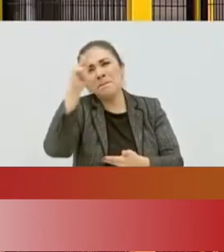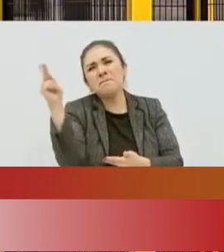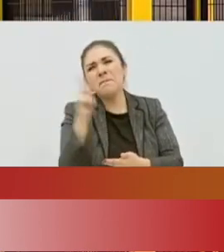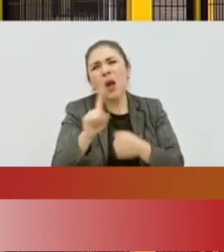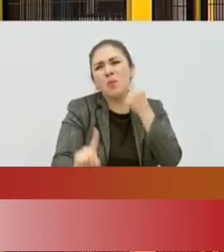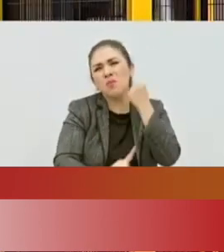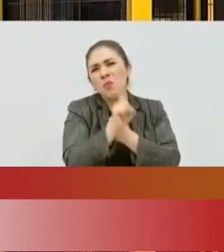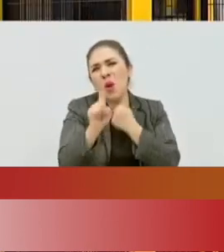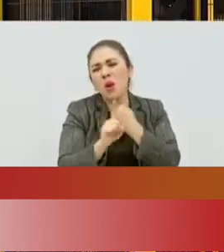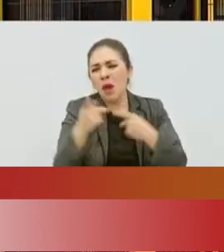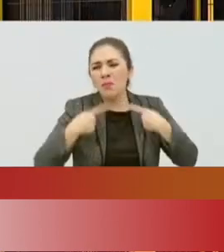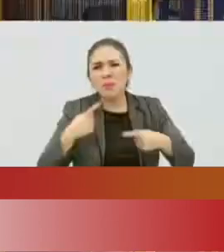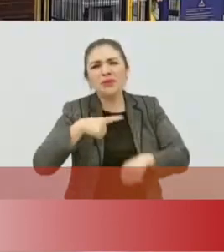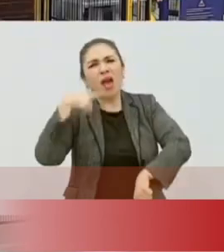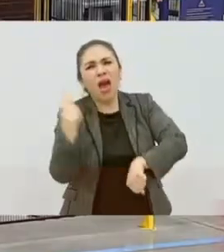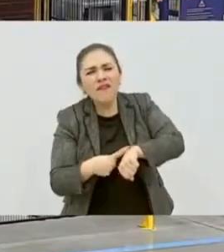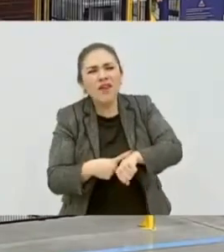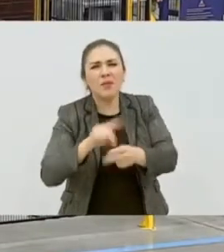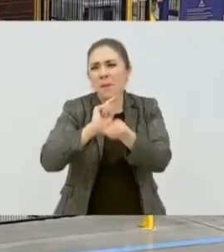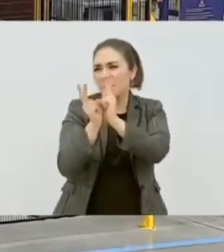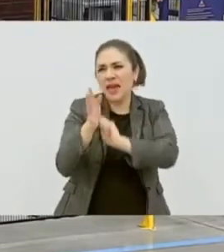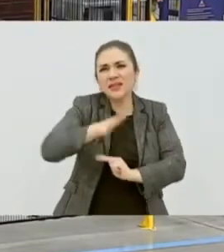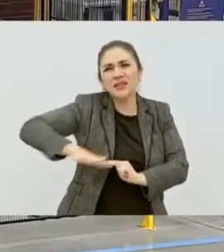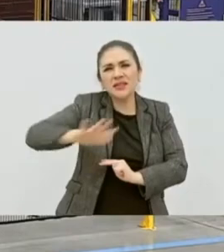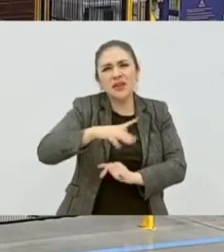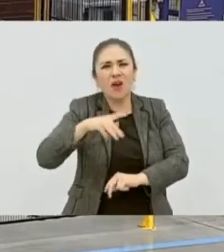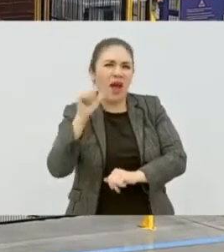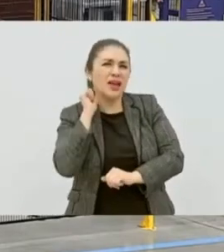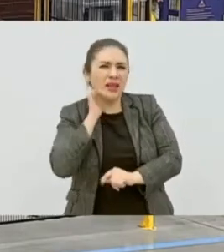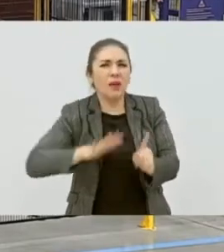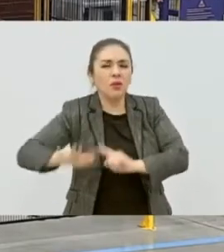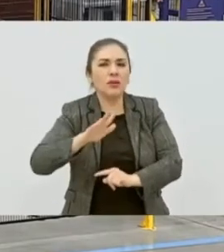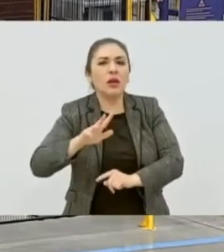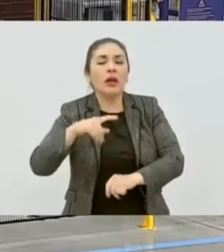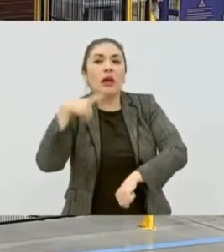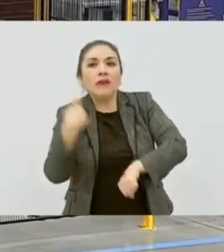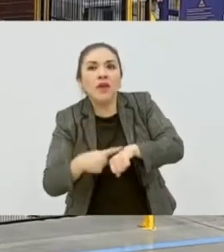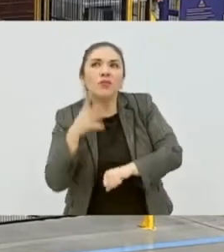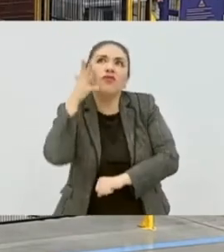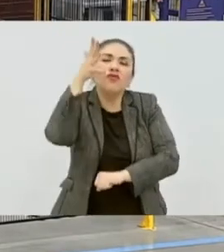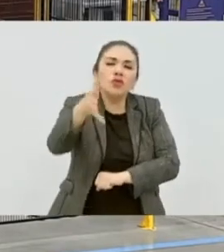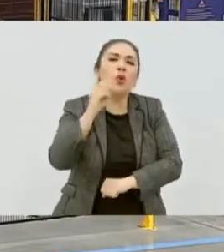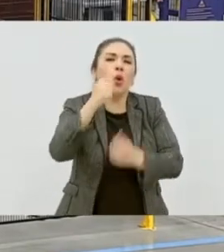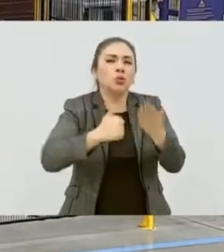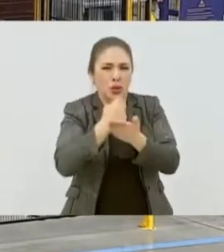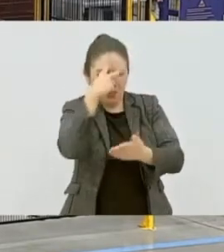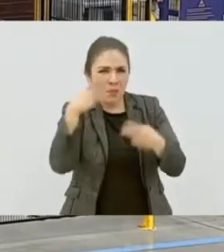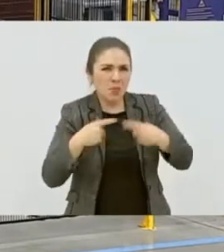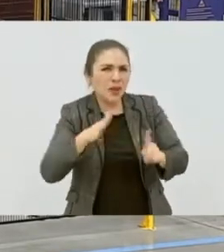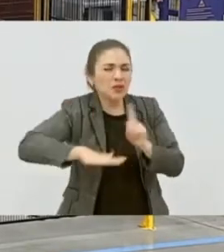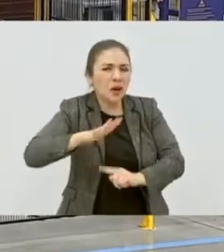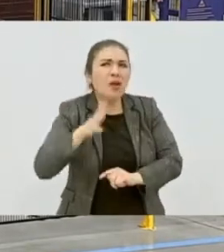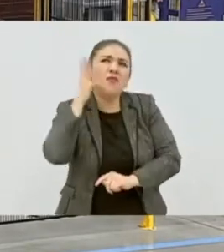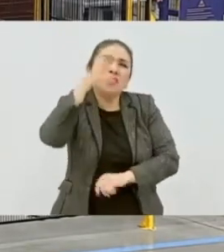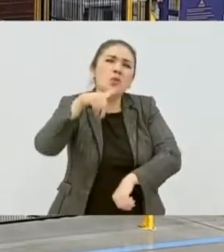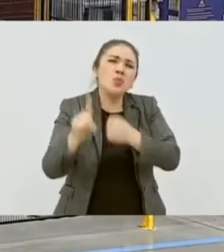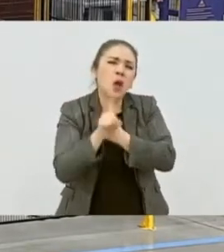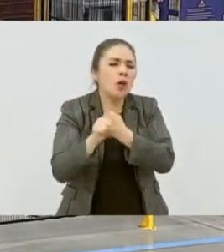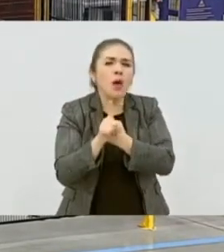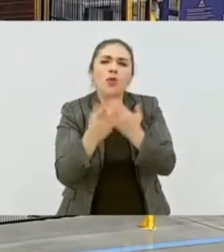a los ciudadanos, a los vecinos de Azcapotzalco y de la Ciudad de México.